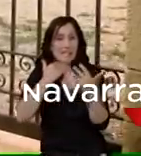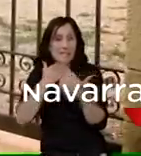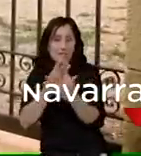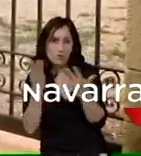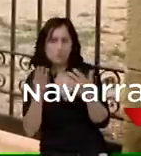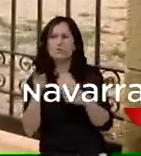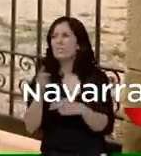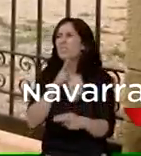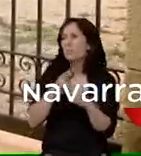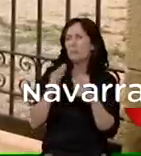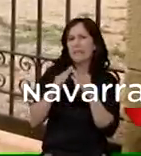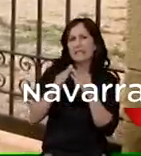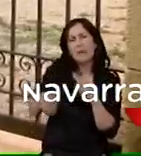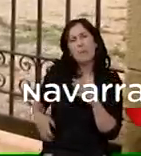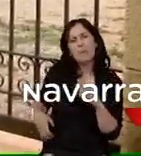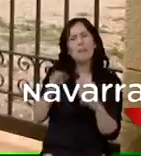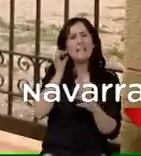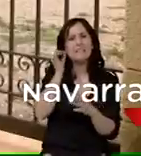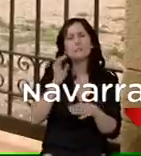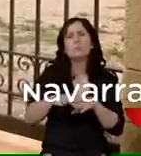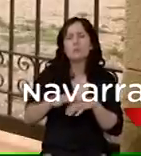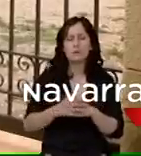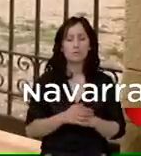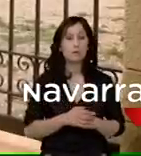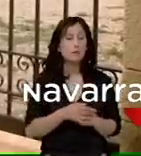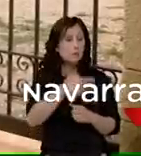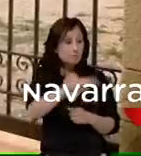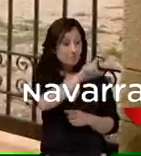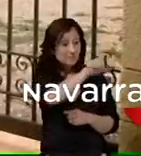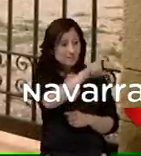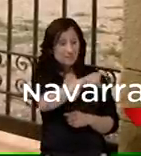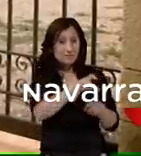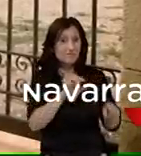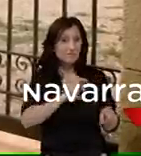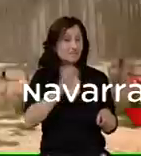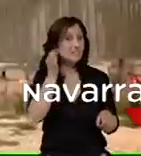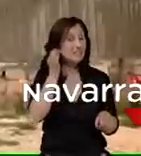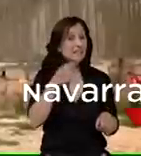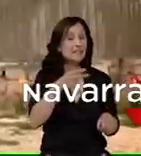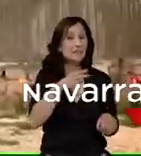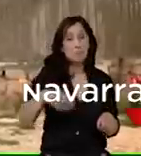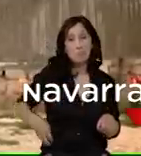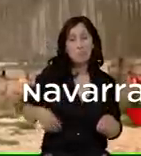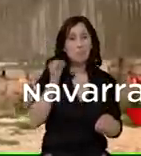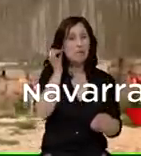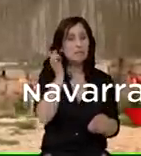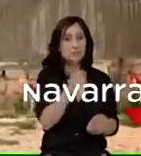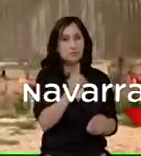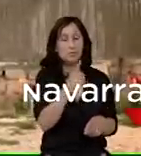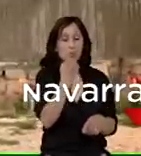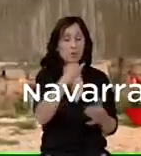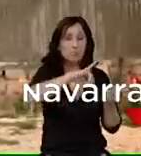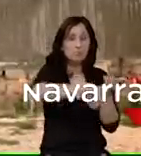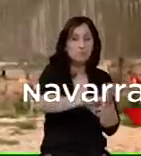llama la Casa de las Marquesas? Bueno, en realidad ellas no eran marquesas. Una de ellas estaba casada con un general,